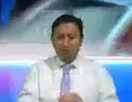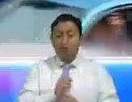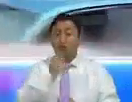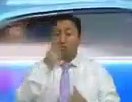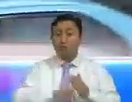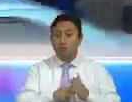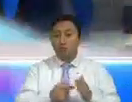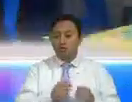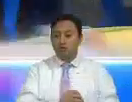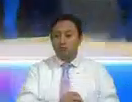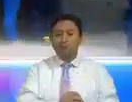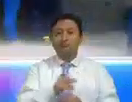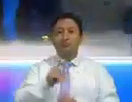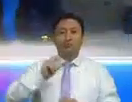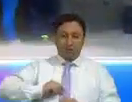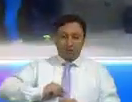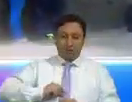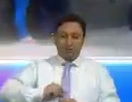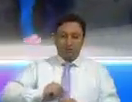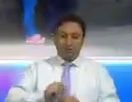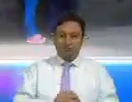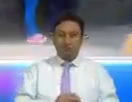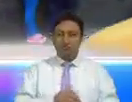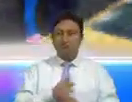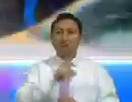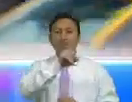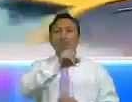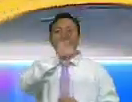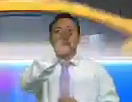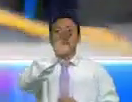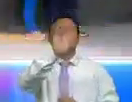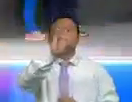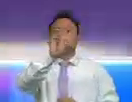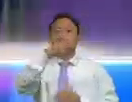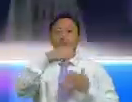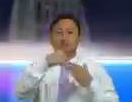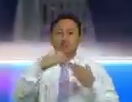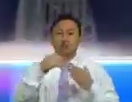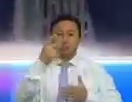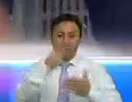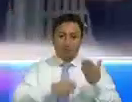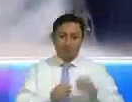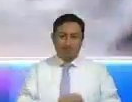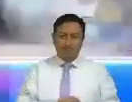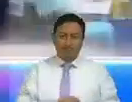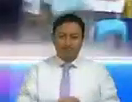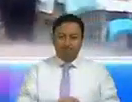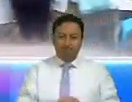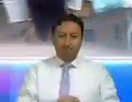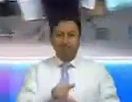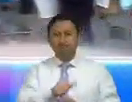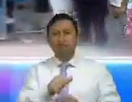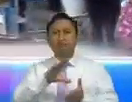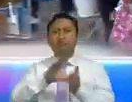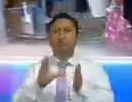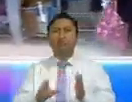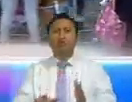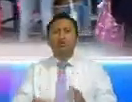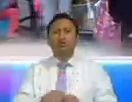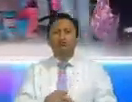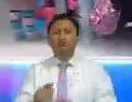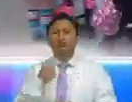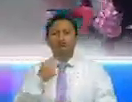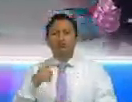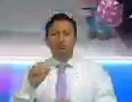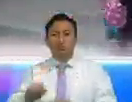el 50 por ciento de un salario básico unificado es 197 dólares pero más allá de ello la ciudadanía debe hacer